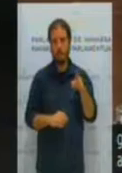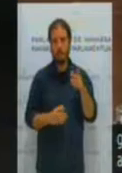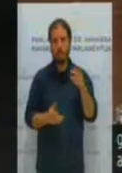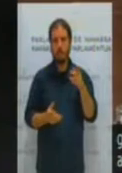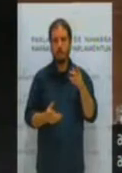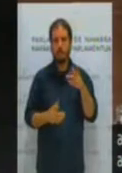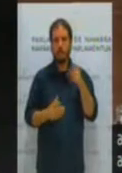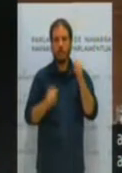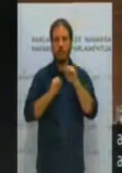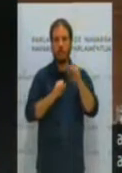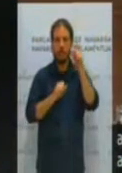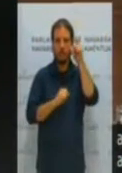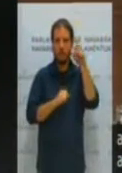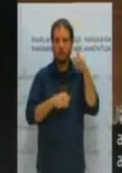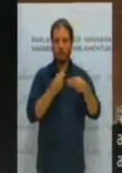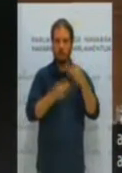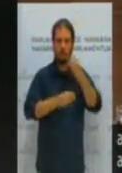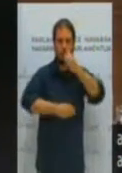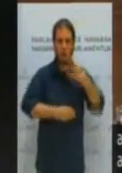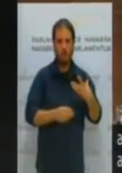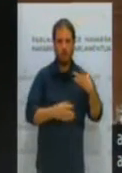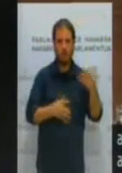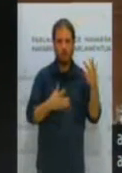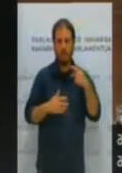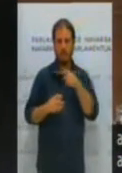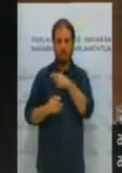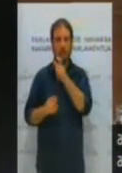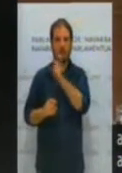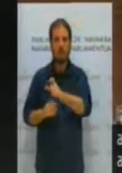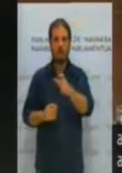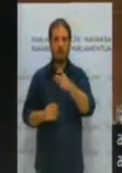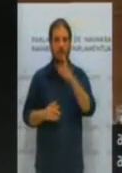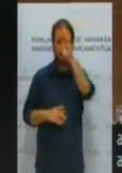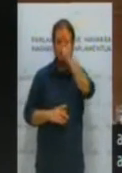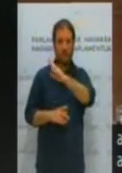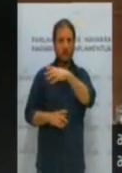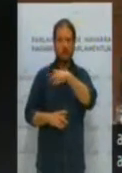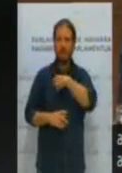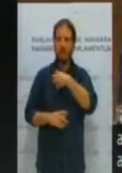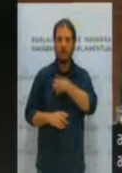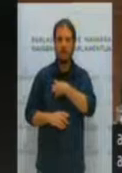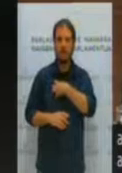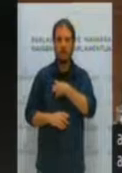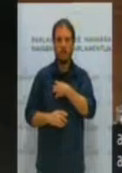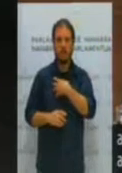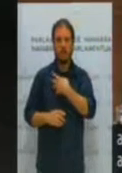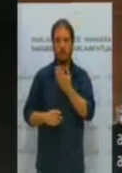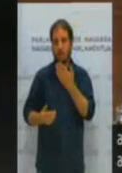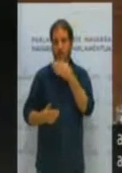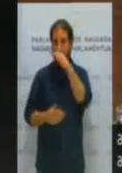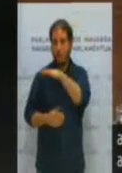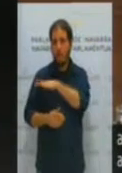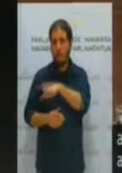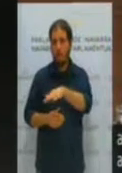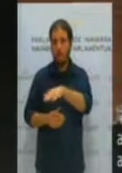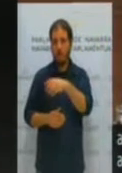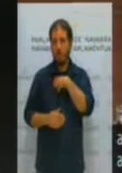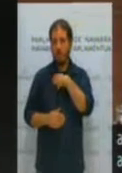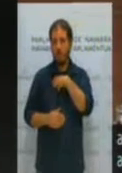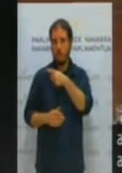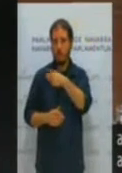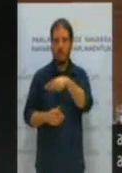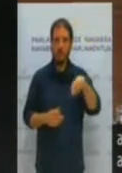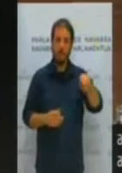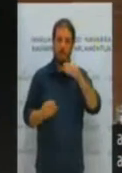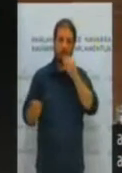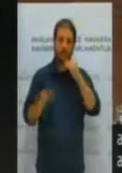dedicación el Defensor del Pueblo, que es poner voz a quienes precisamente no pueden quejarse directamente, que son pues los menores, ¿no? Y es un